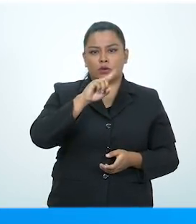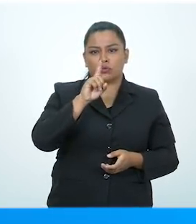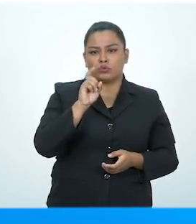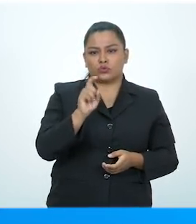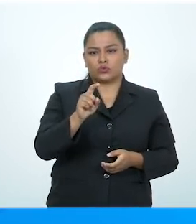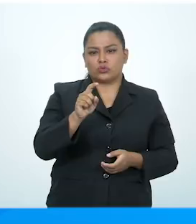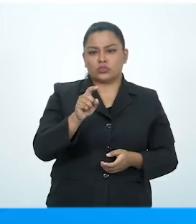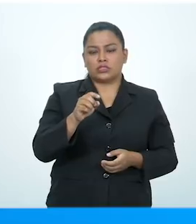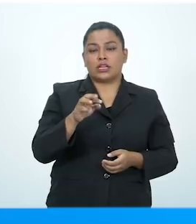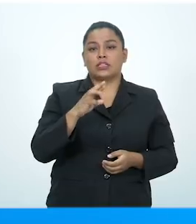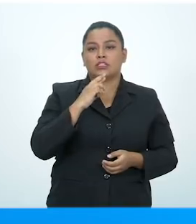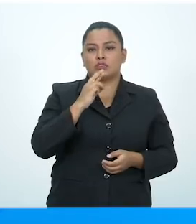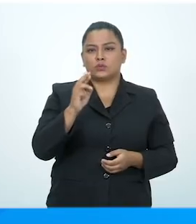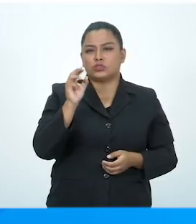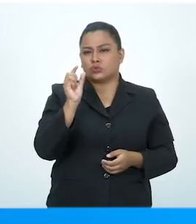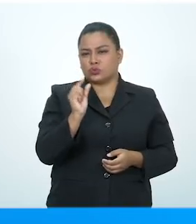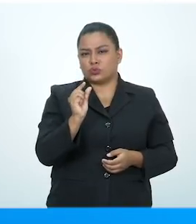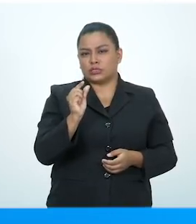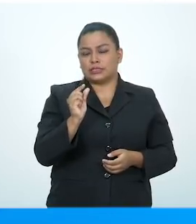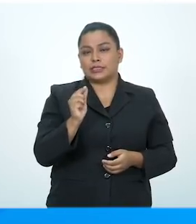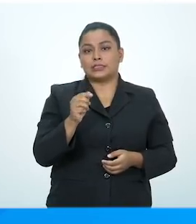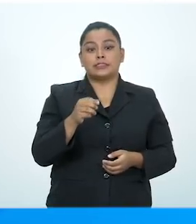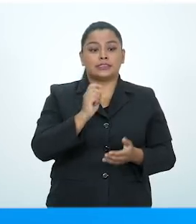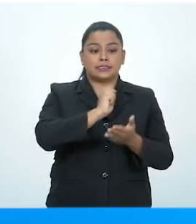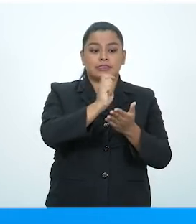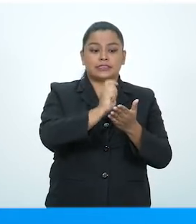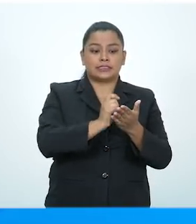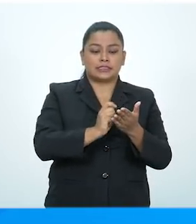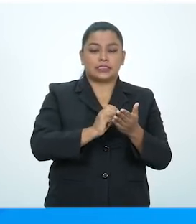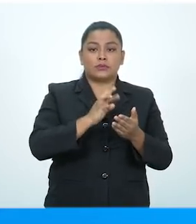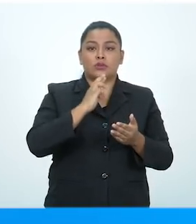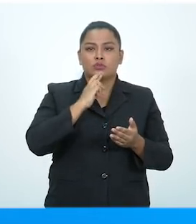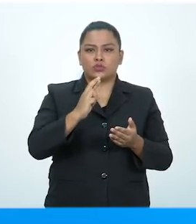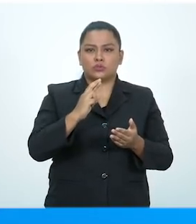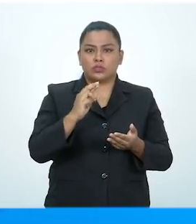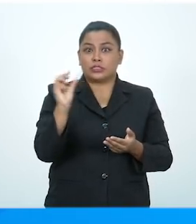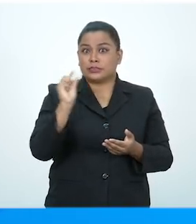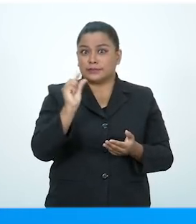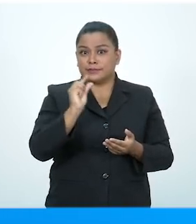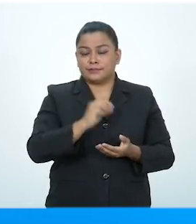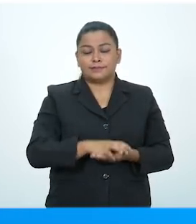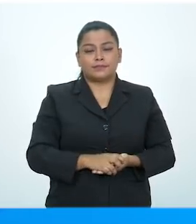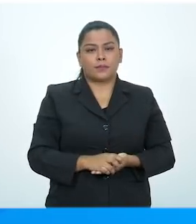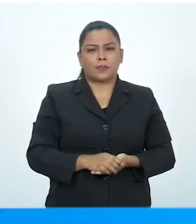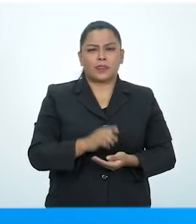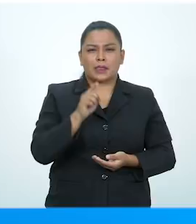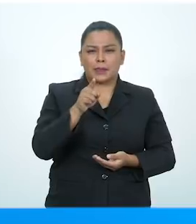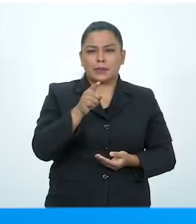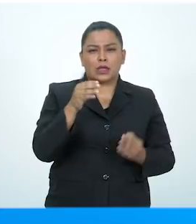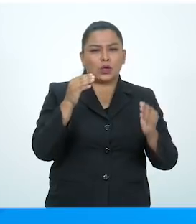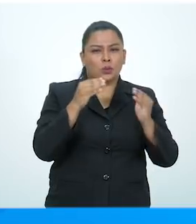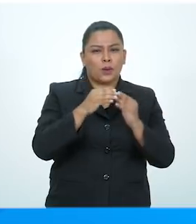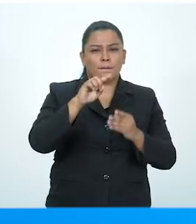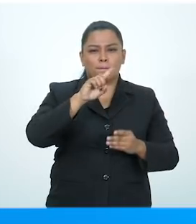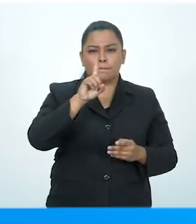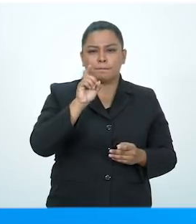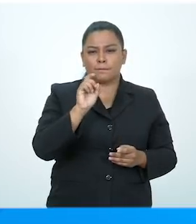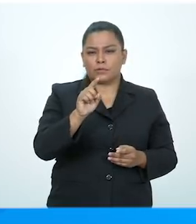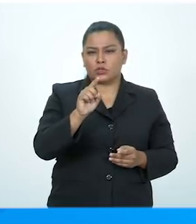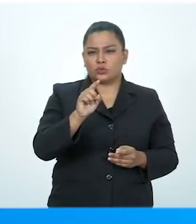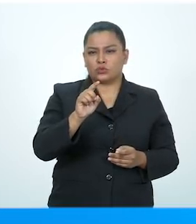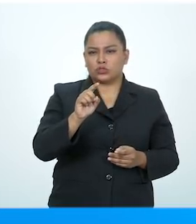Ítem de respuesta breve. Se escriben las respuestas que se solicita. Este también es un ítem